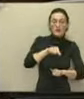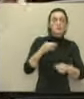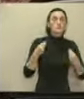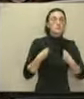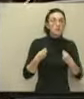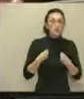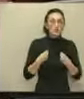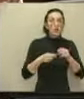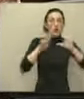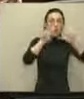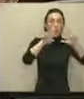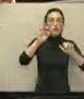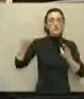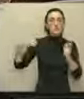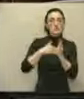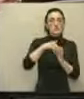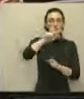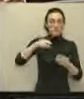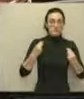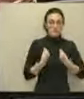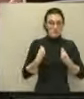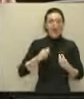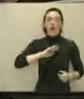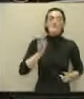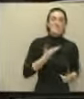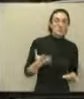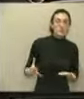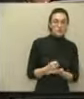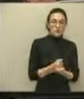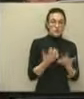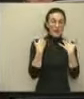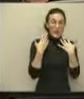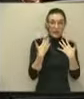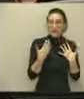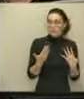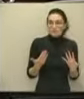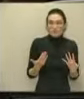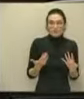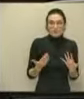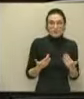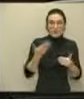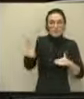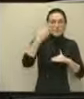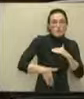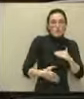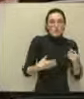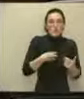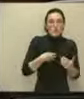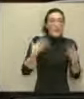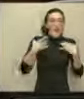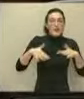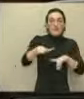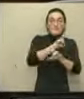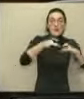800.000 asturianos y nos afecta a todos. Porque el aire, si hay algo que no se le pueden poner fronteras y cortapisas, es al aire.